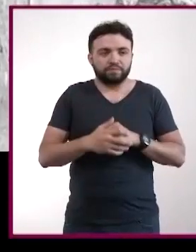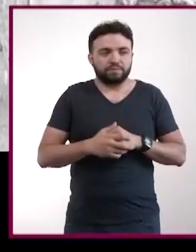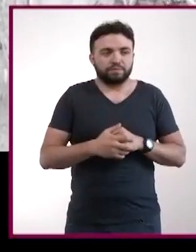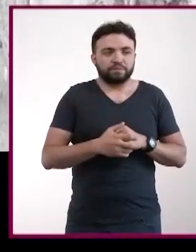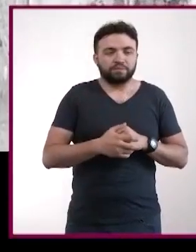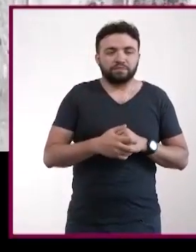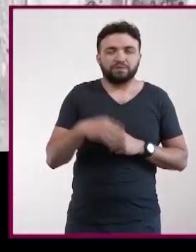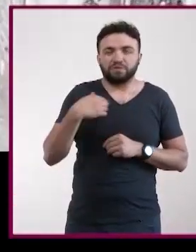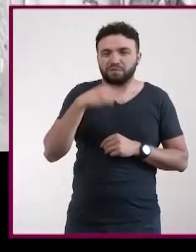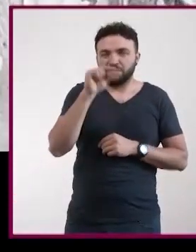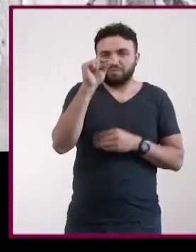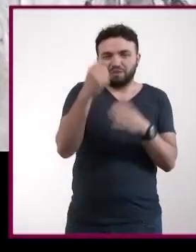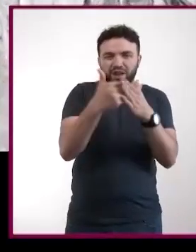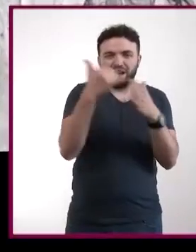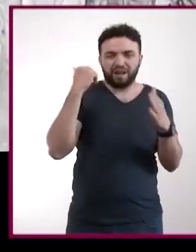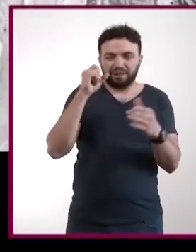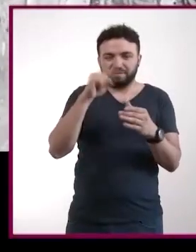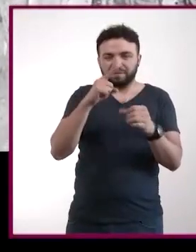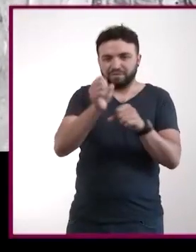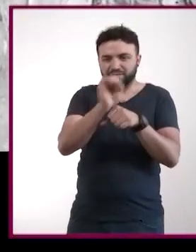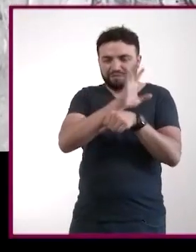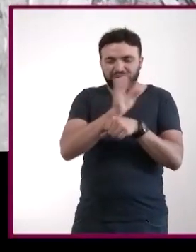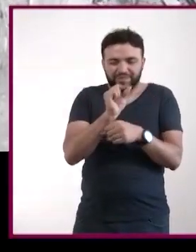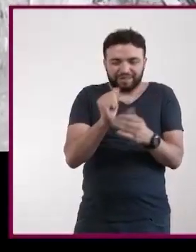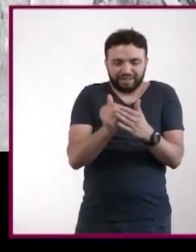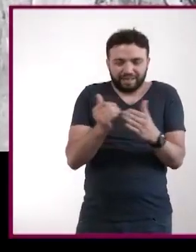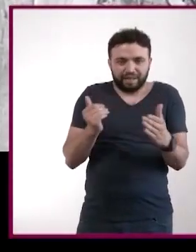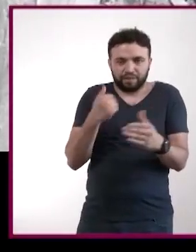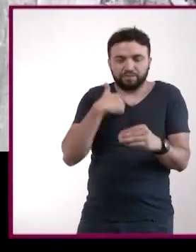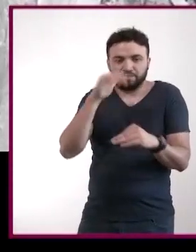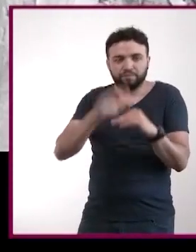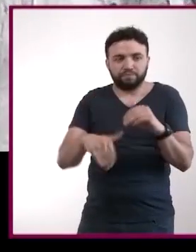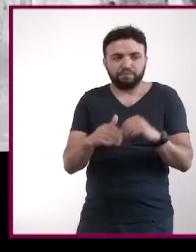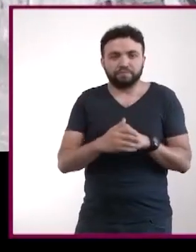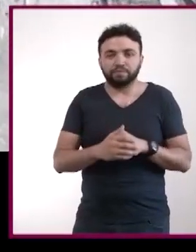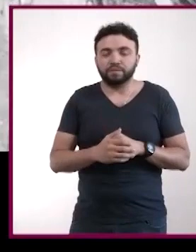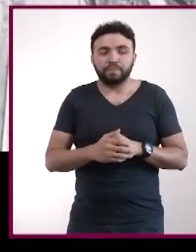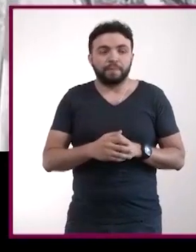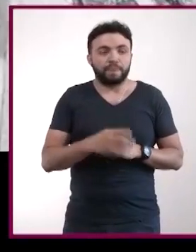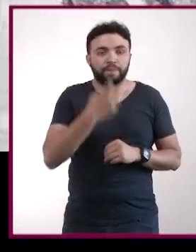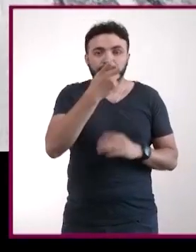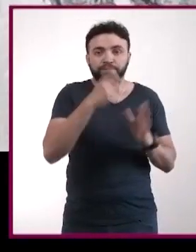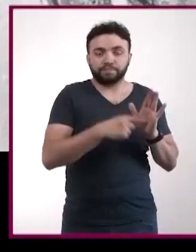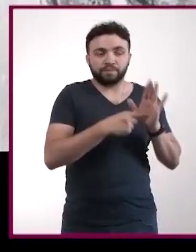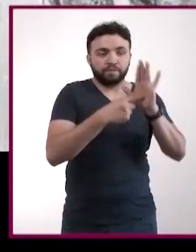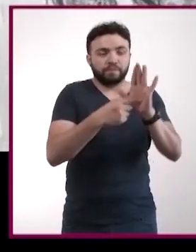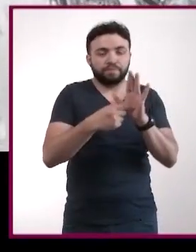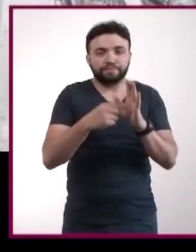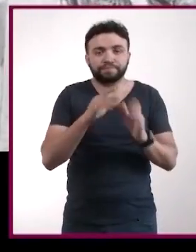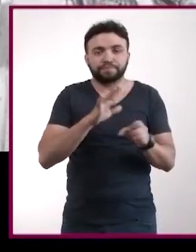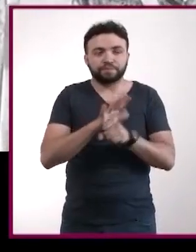un poco antes de la pandemia, ¿no? Y bueno, es una escena